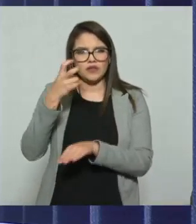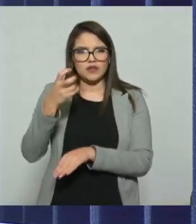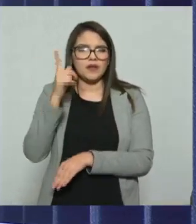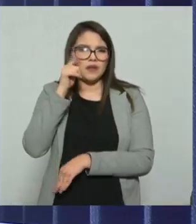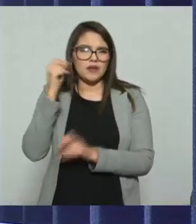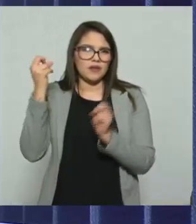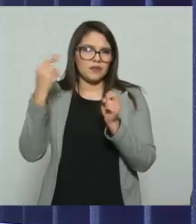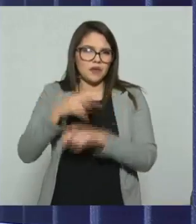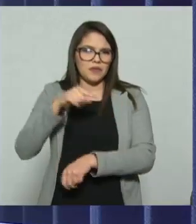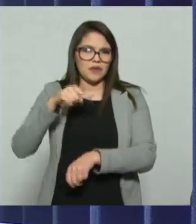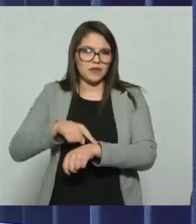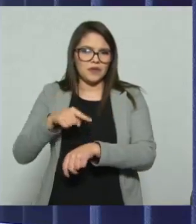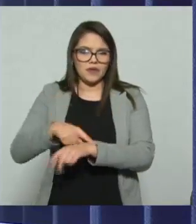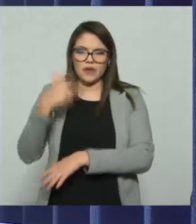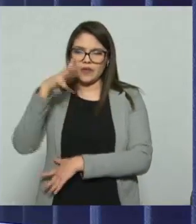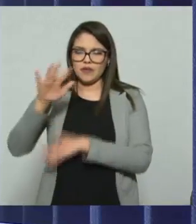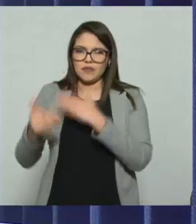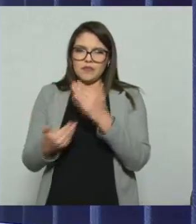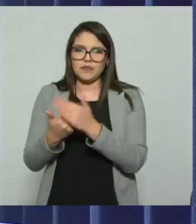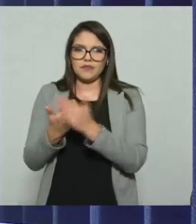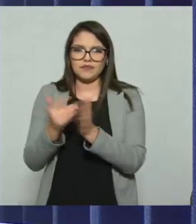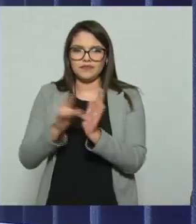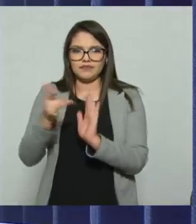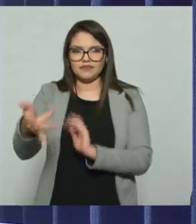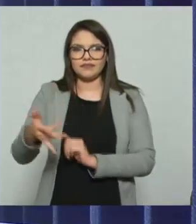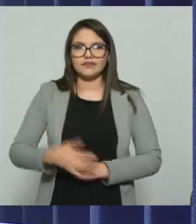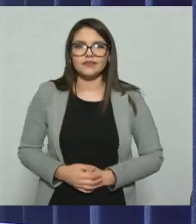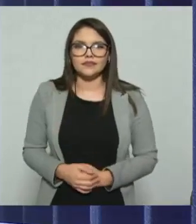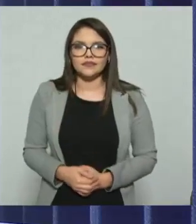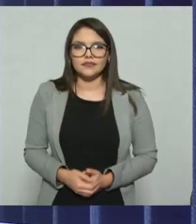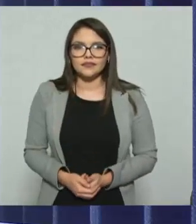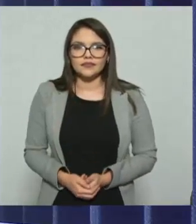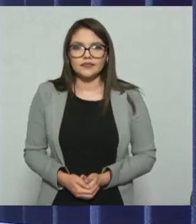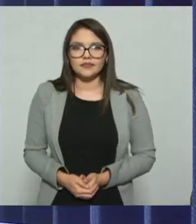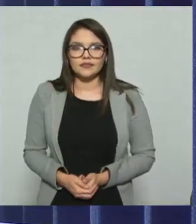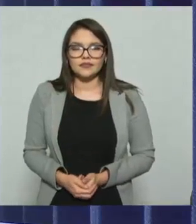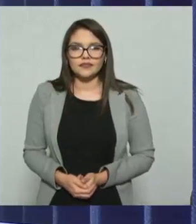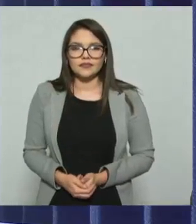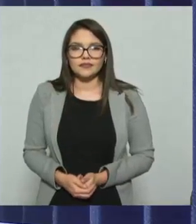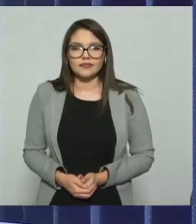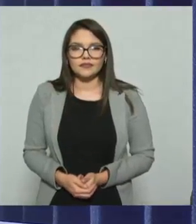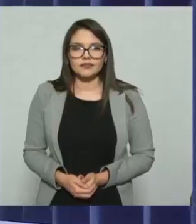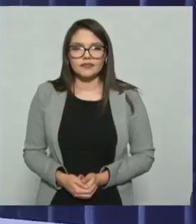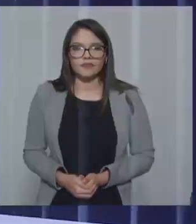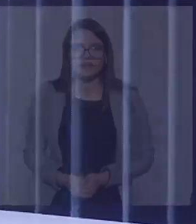mañana a partir de las 10 de la mañana. Muchísimas gracias, Luis.